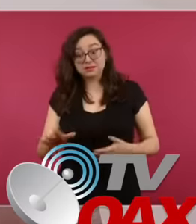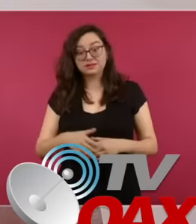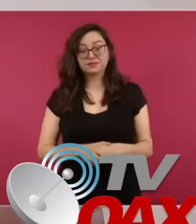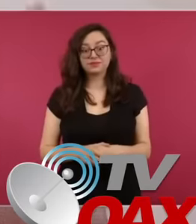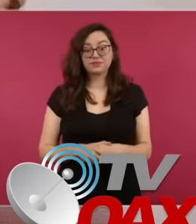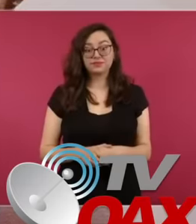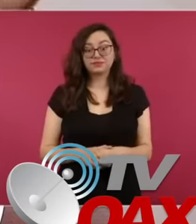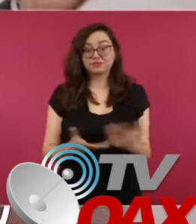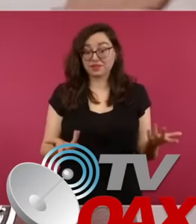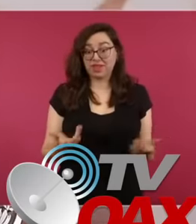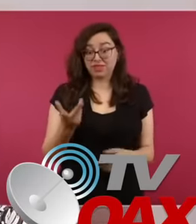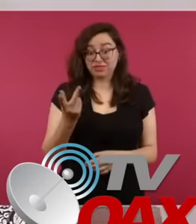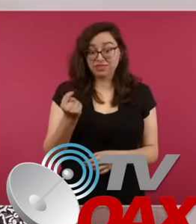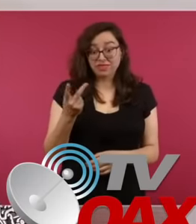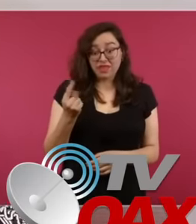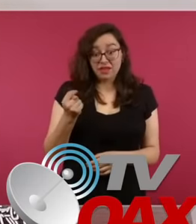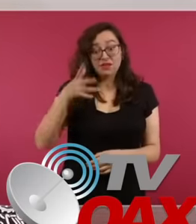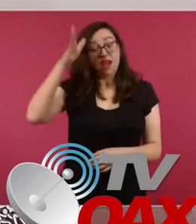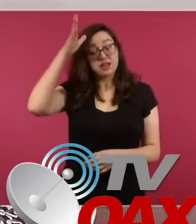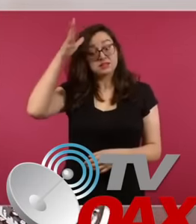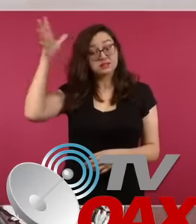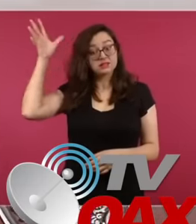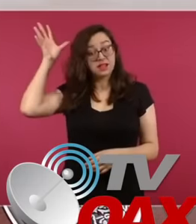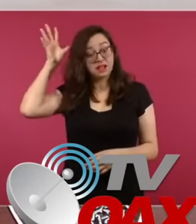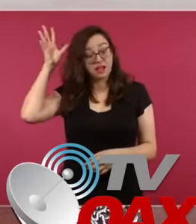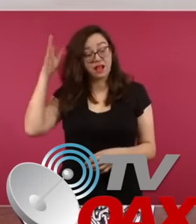porque no deja de ser una concesión pública,